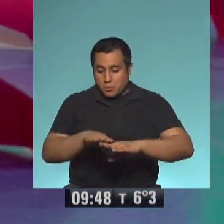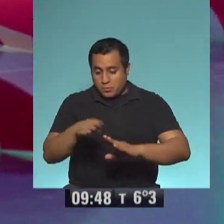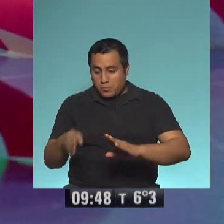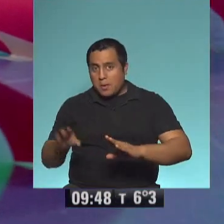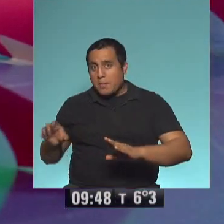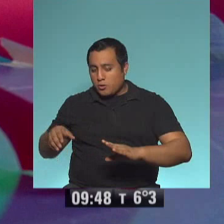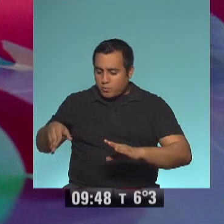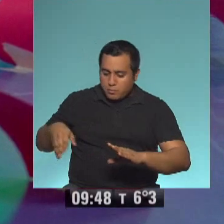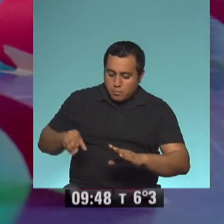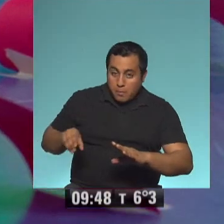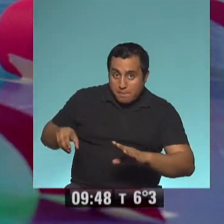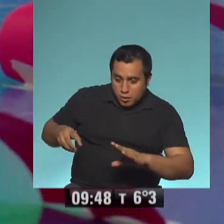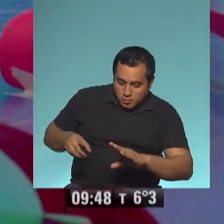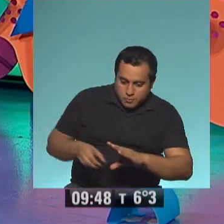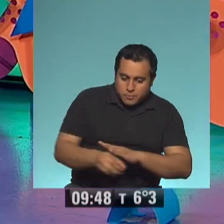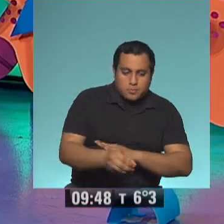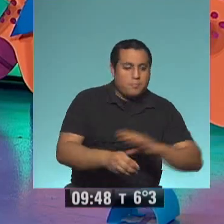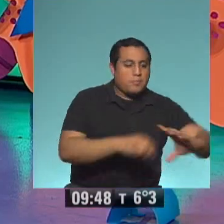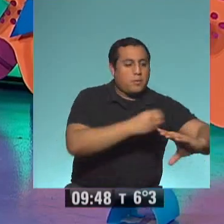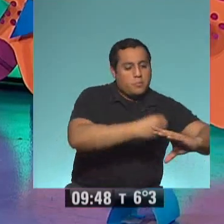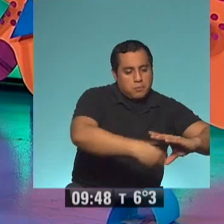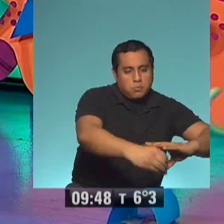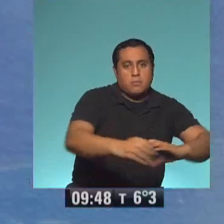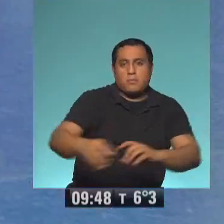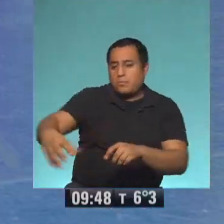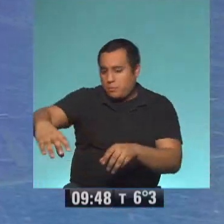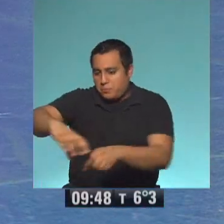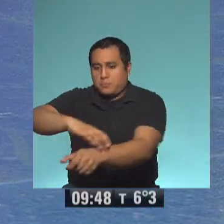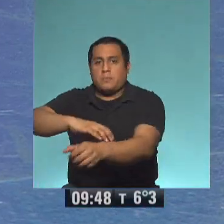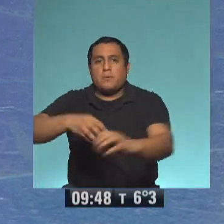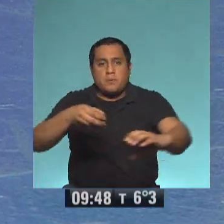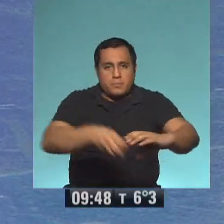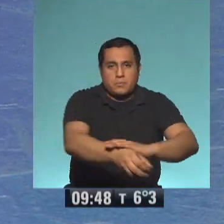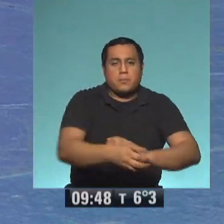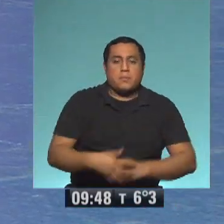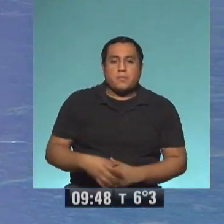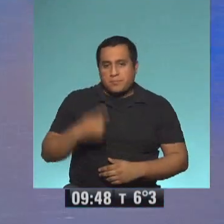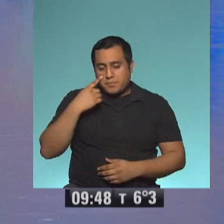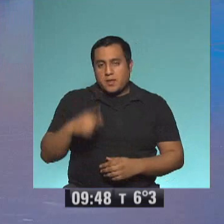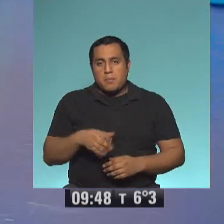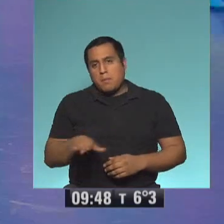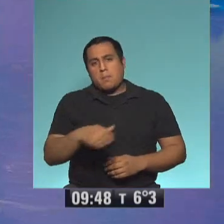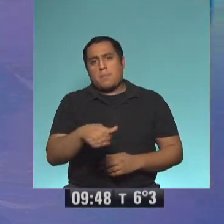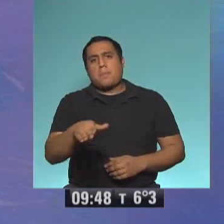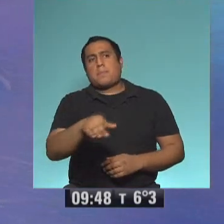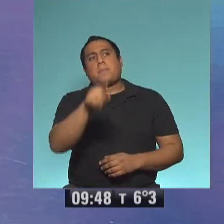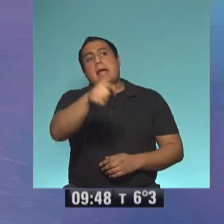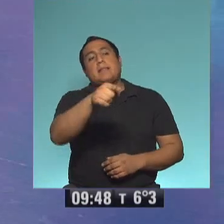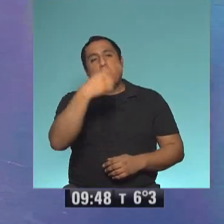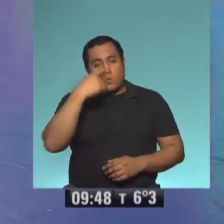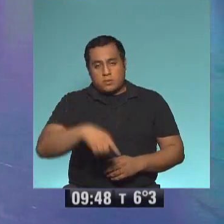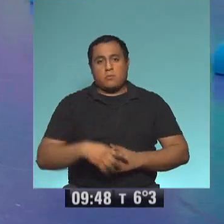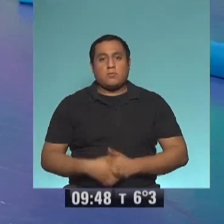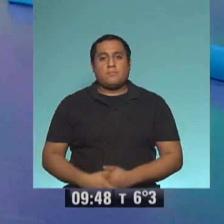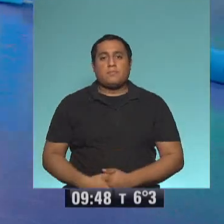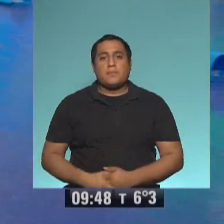Y usamos estos palos. Recorrer todo, pasar la pelota con todos los túneles. Desde este que es el inicio hasta la llegada que es el último. El